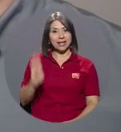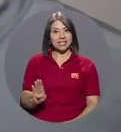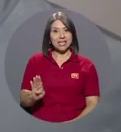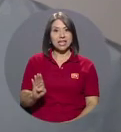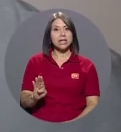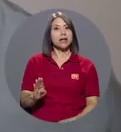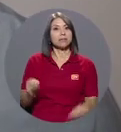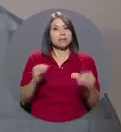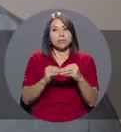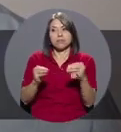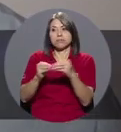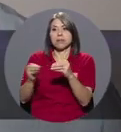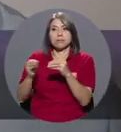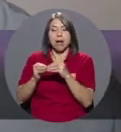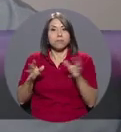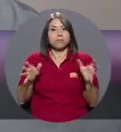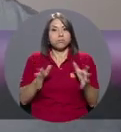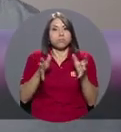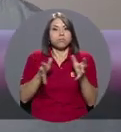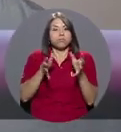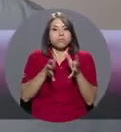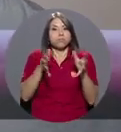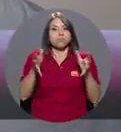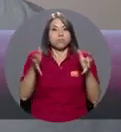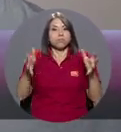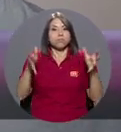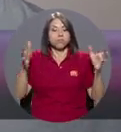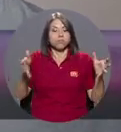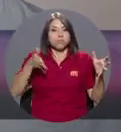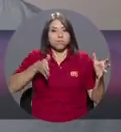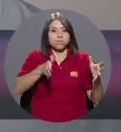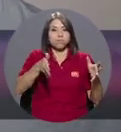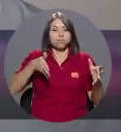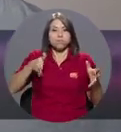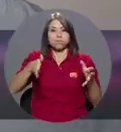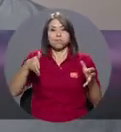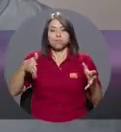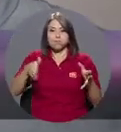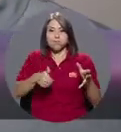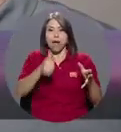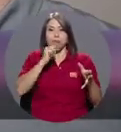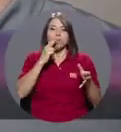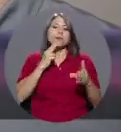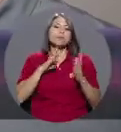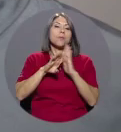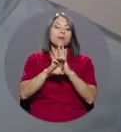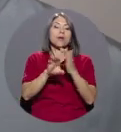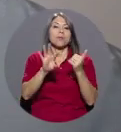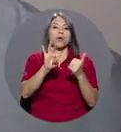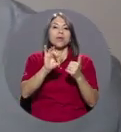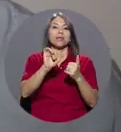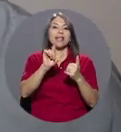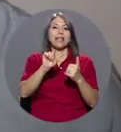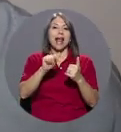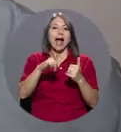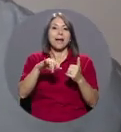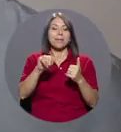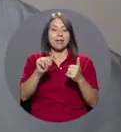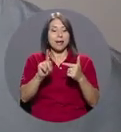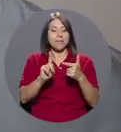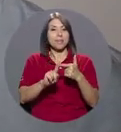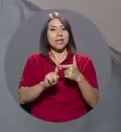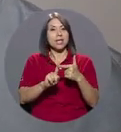Brasil está incrementando su producción, especialmente de los peces de agua dulce, como tilapia y